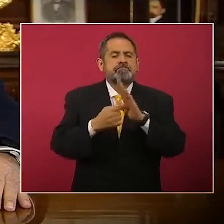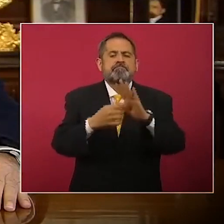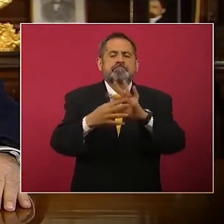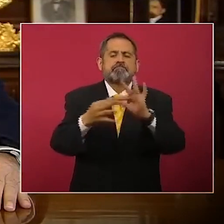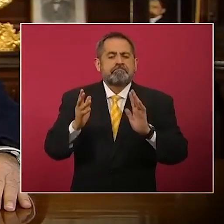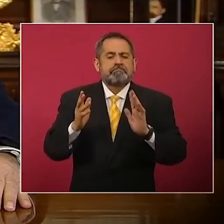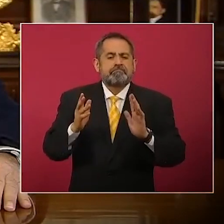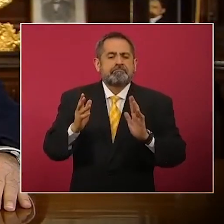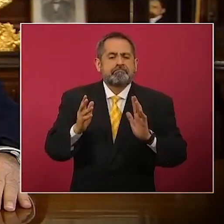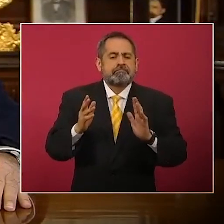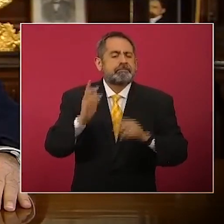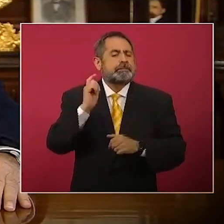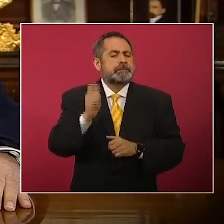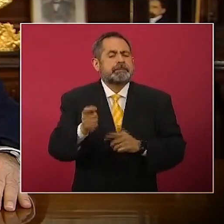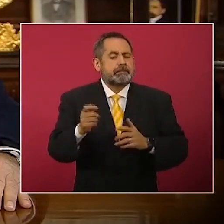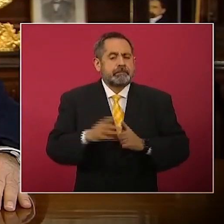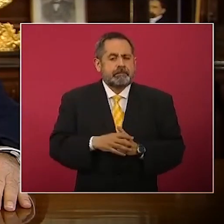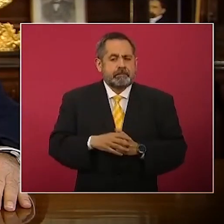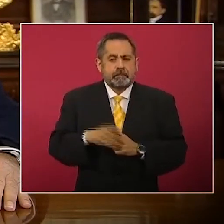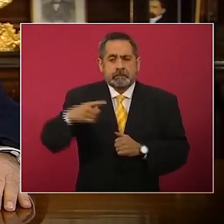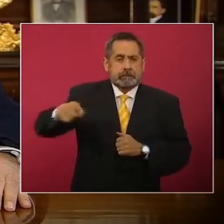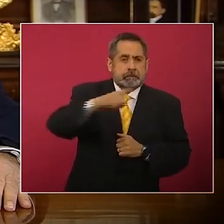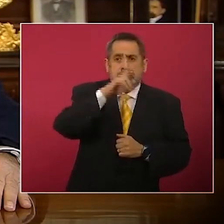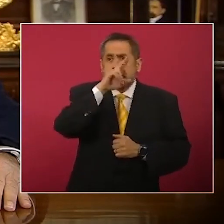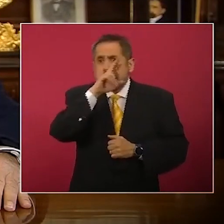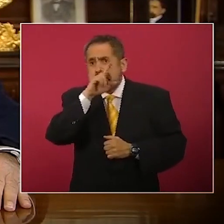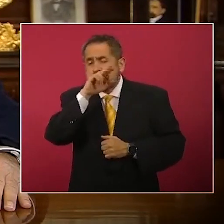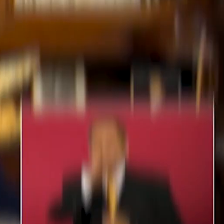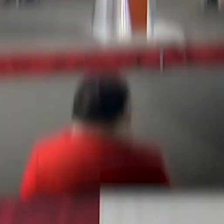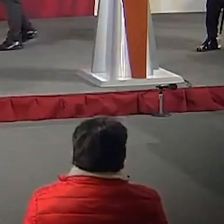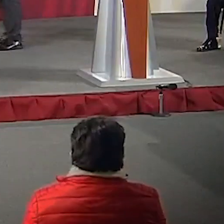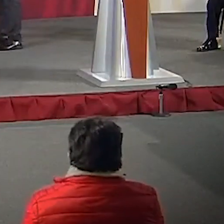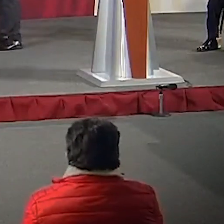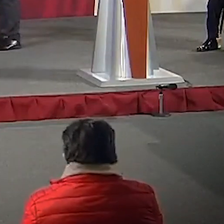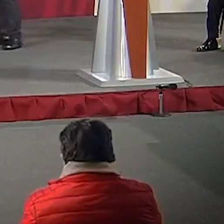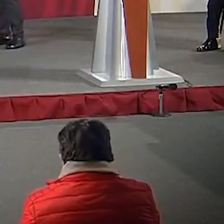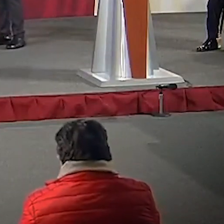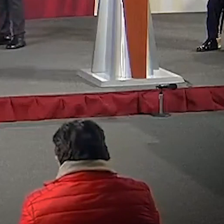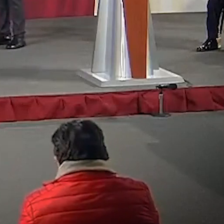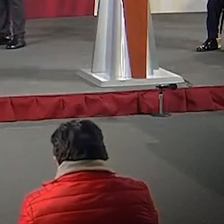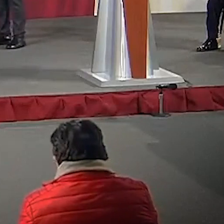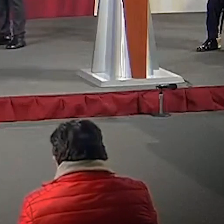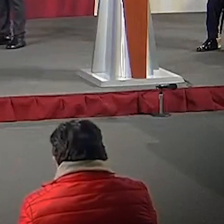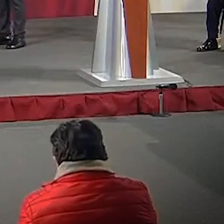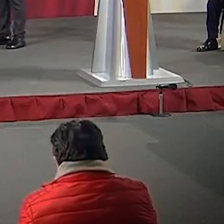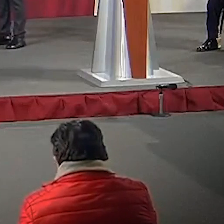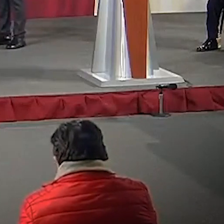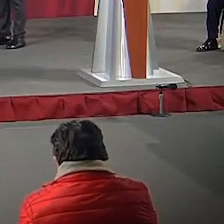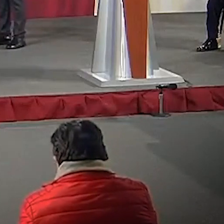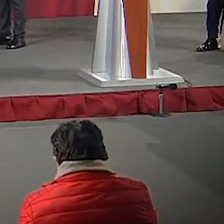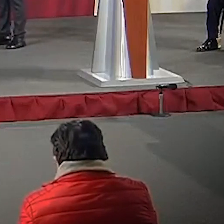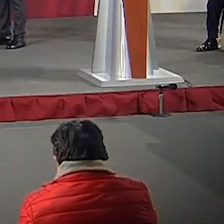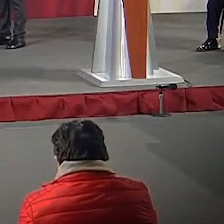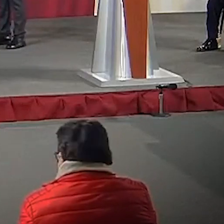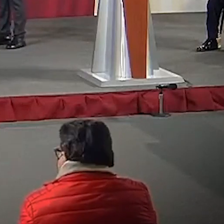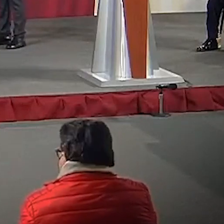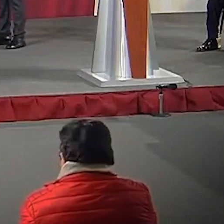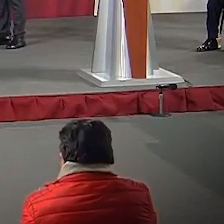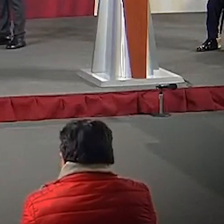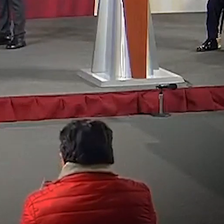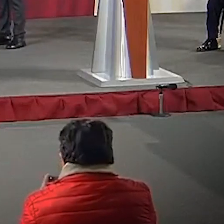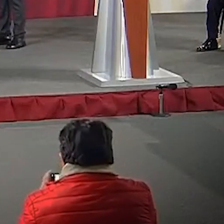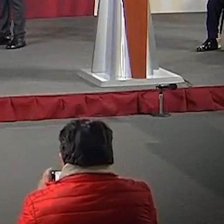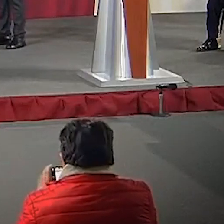fundamental de que no nos espantemos. Y mientras la estrategia de que no cundiera el pánico se